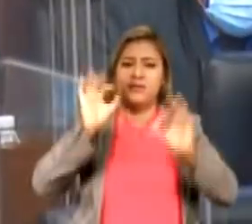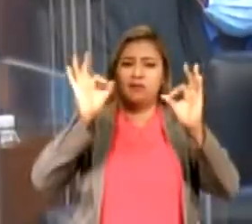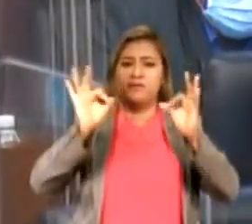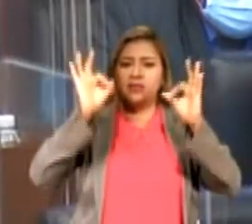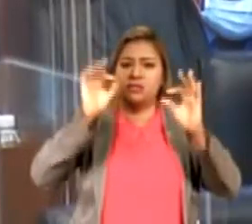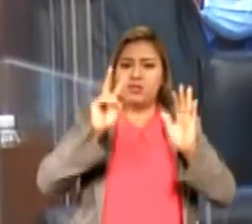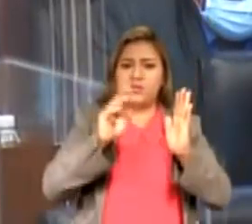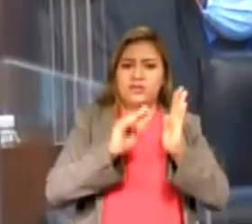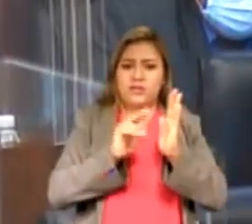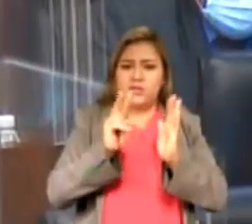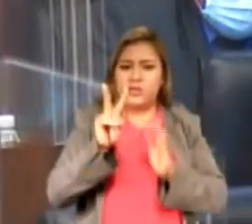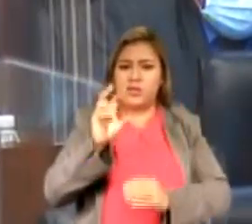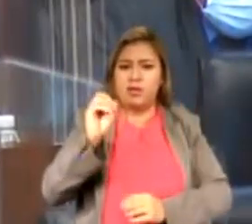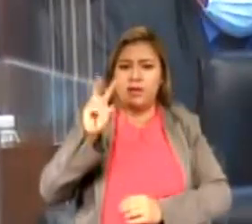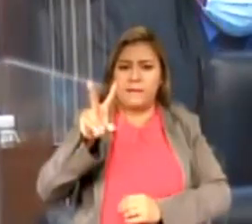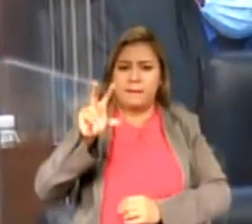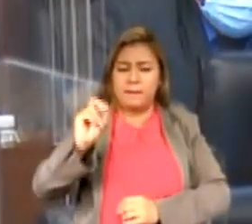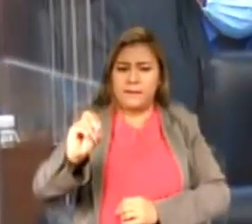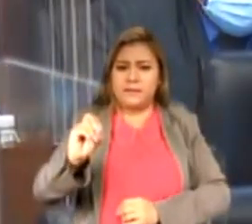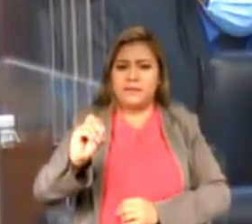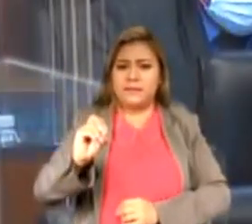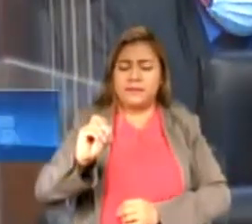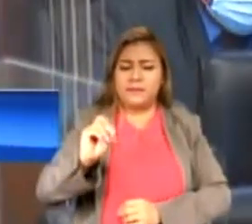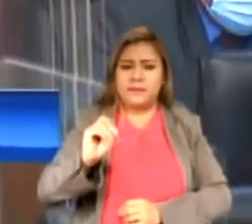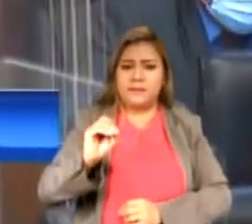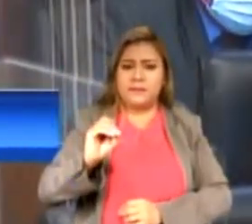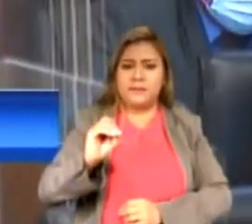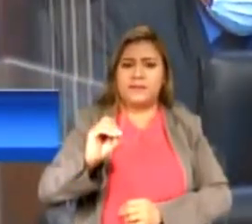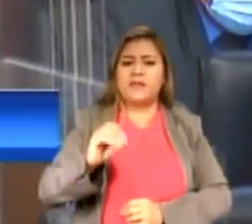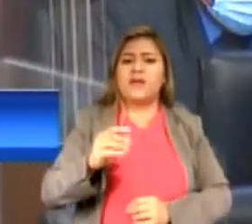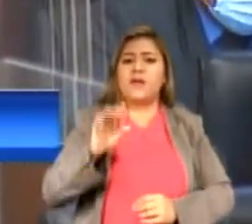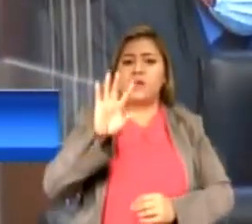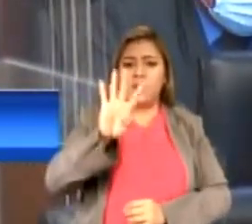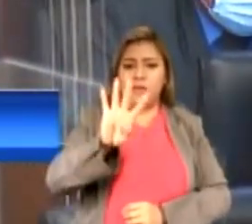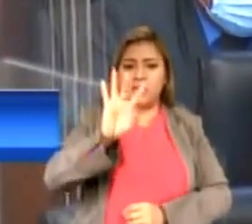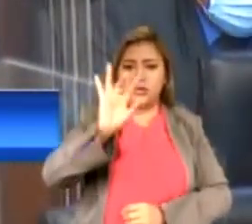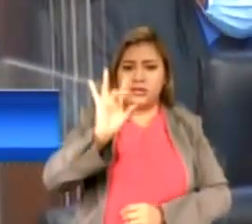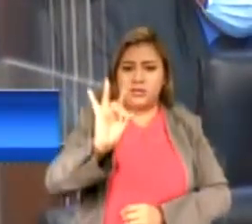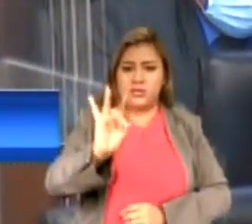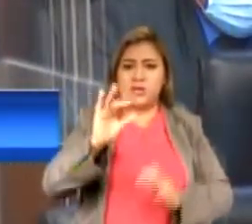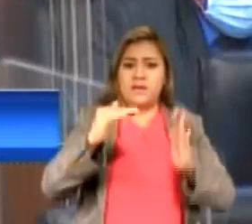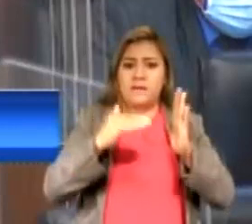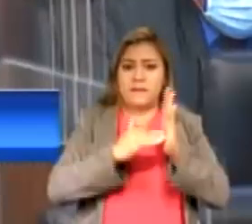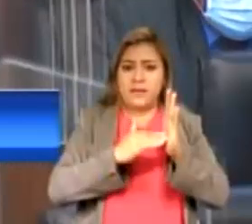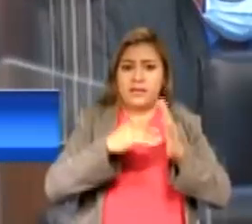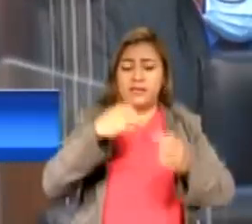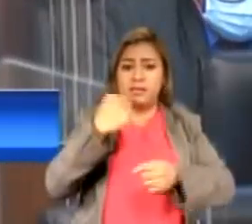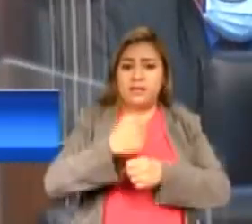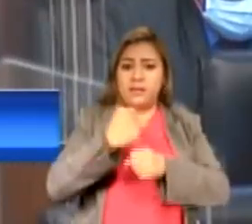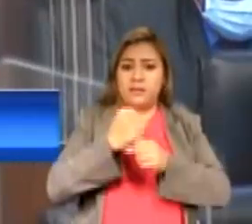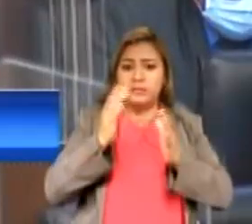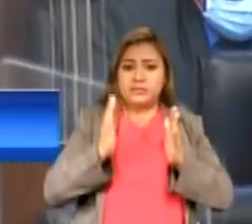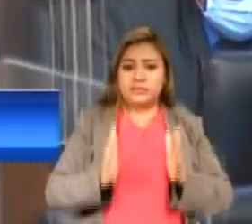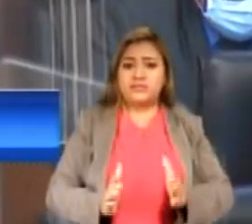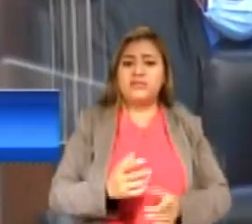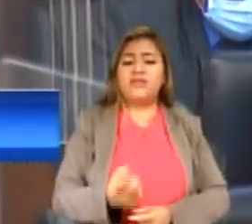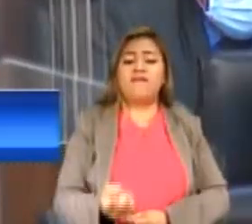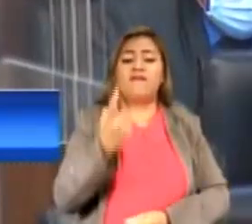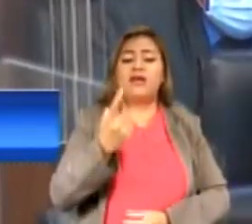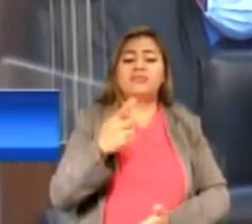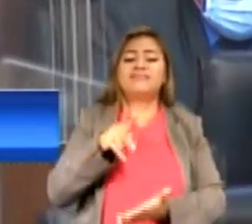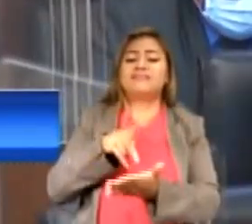2020. Y manifestó lo siguiente: 48 mil empleadores le deben a la Caja del